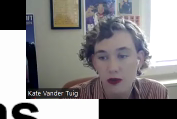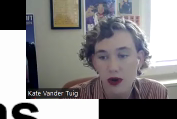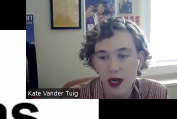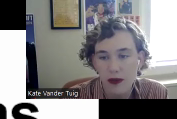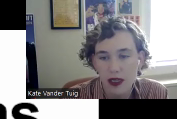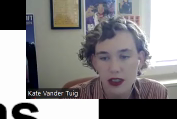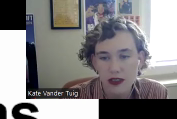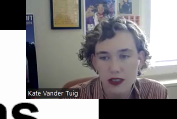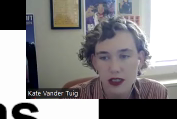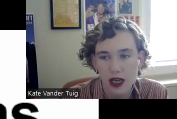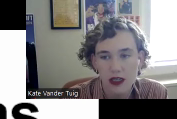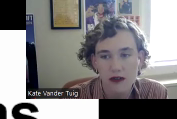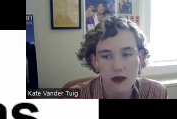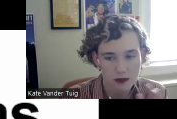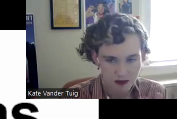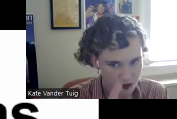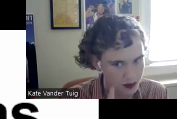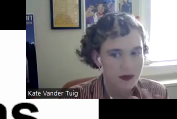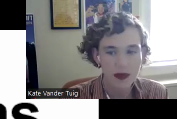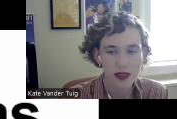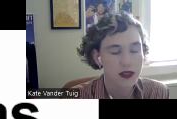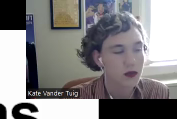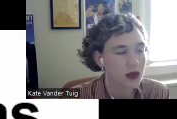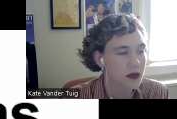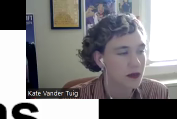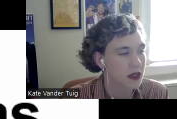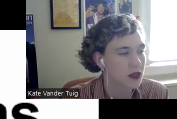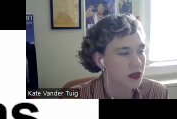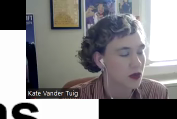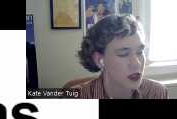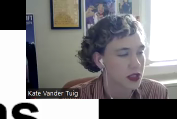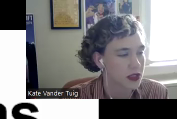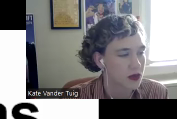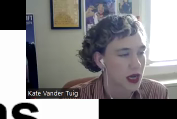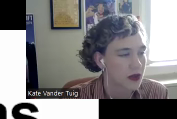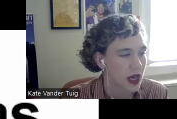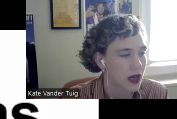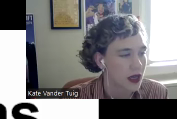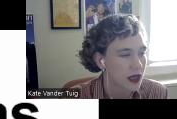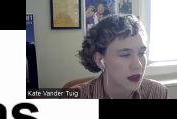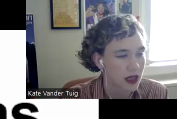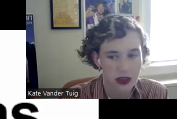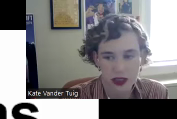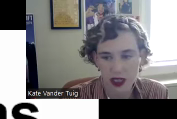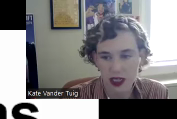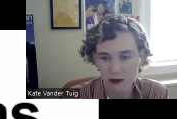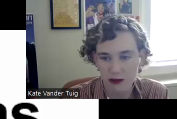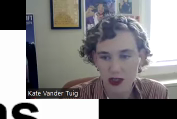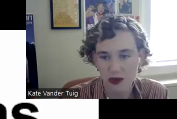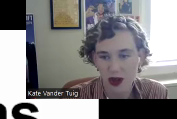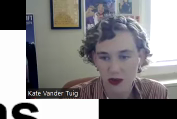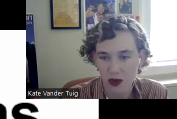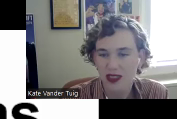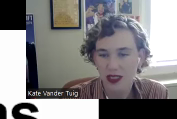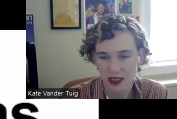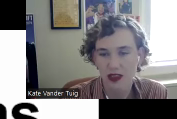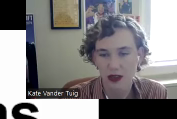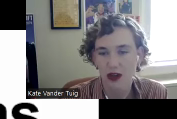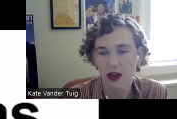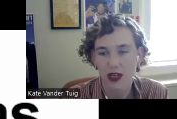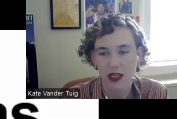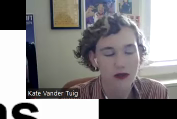pero creo que podemos ver algunas. Y Doctor Ard, hay algunas preguntas respecto a PrEP